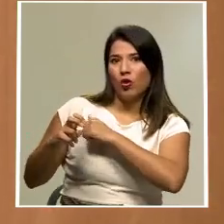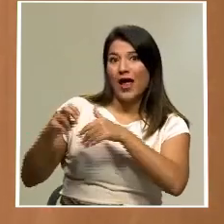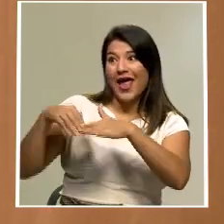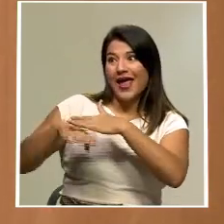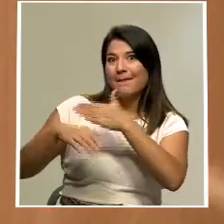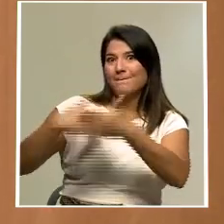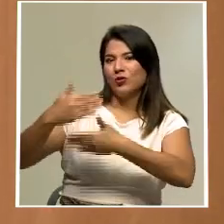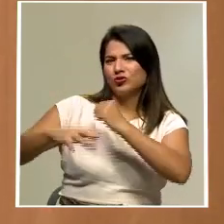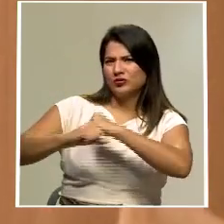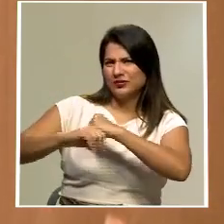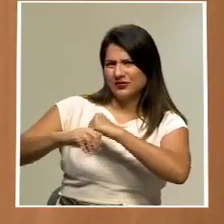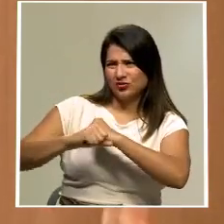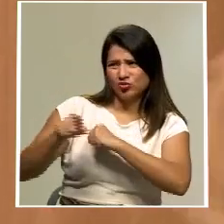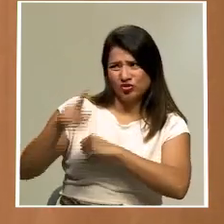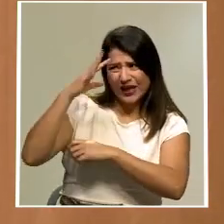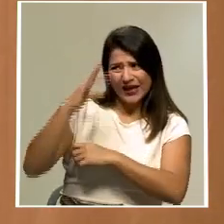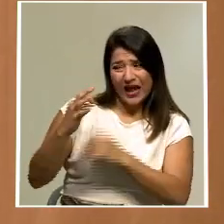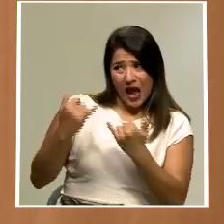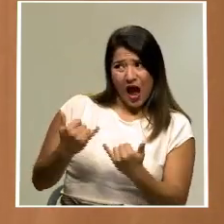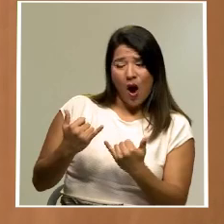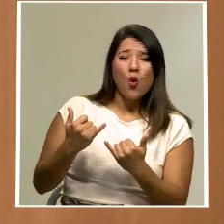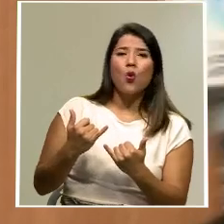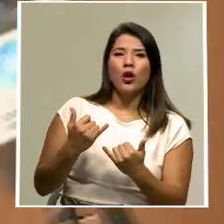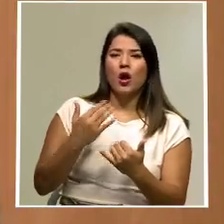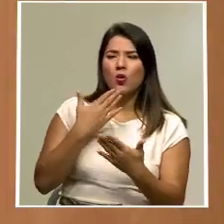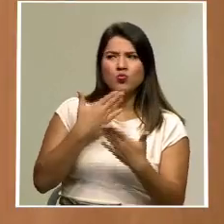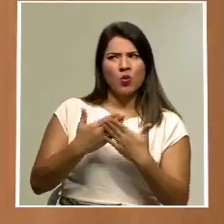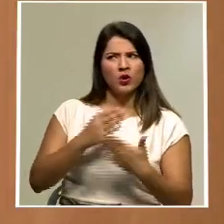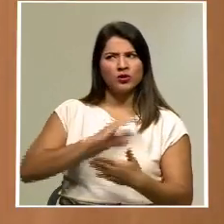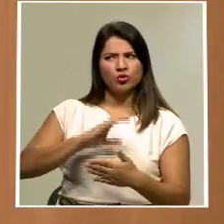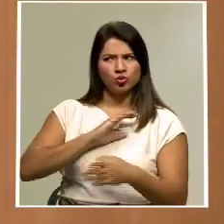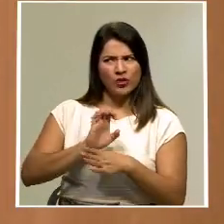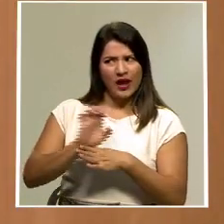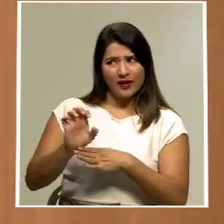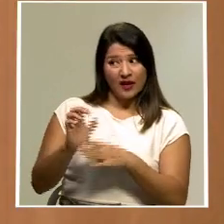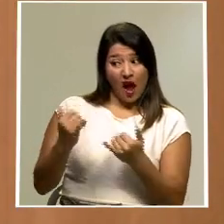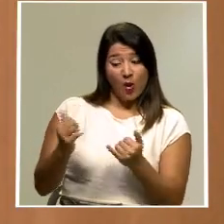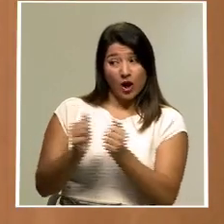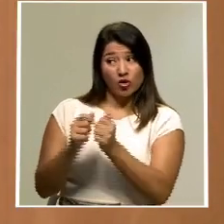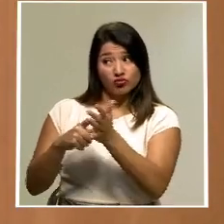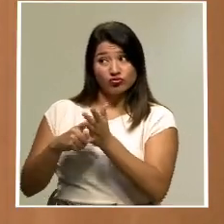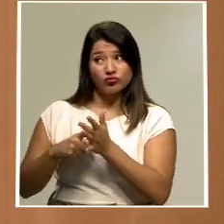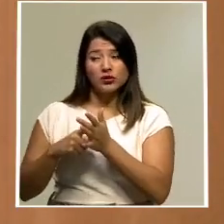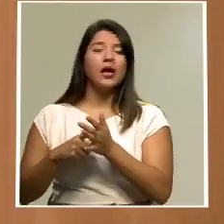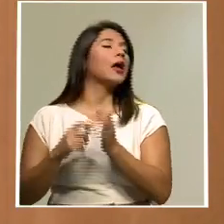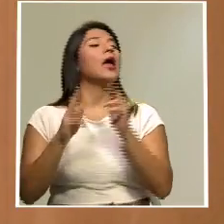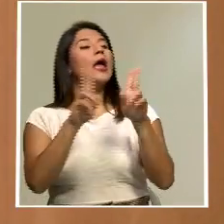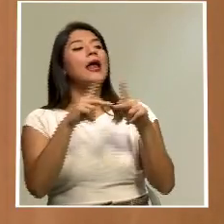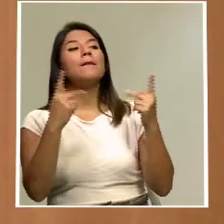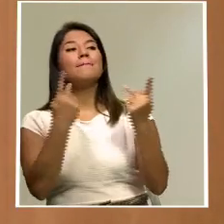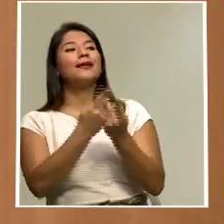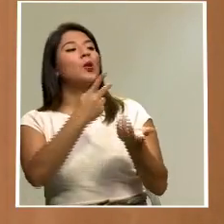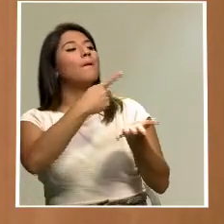lanzar una precandidatura en un partido que está ahorita con esa deuda? El partido honrará esa deuda, eso